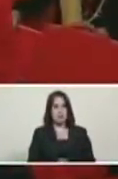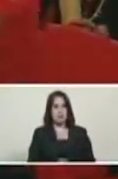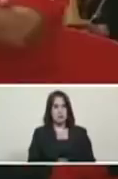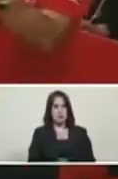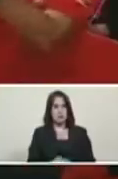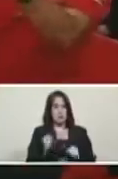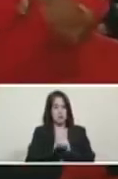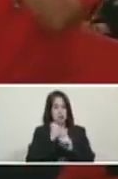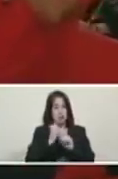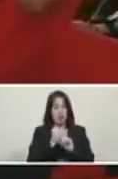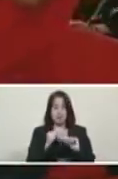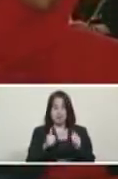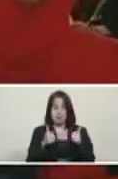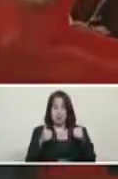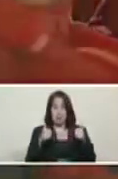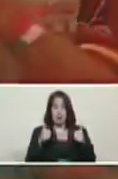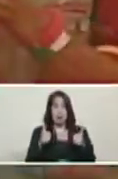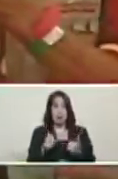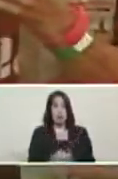Muy bien.